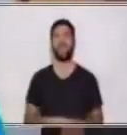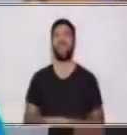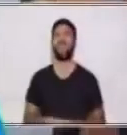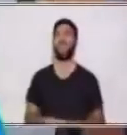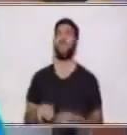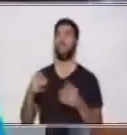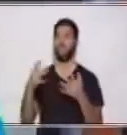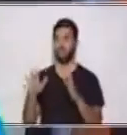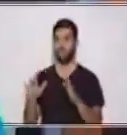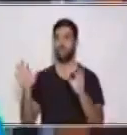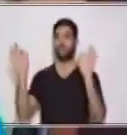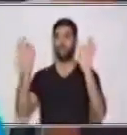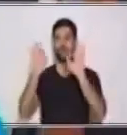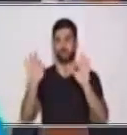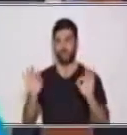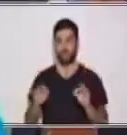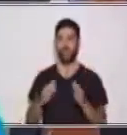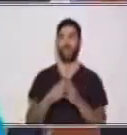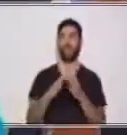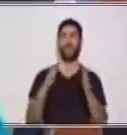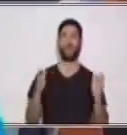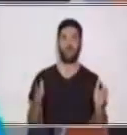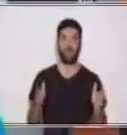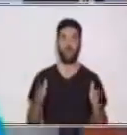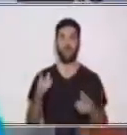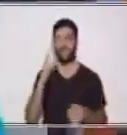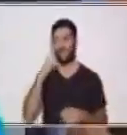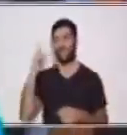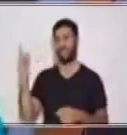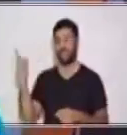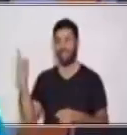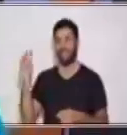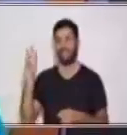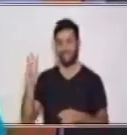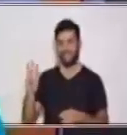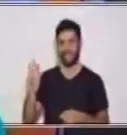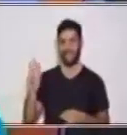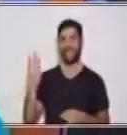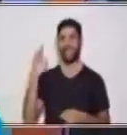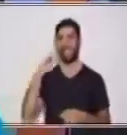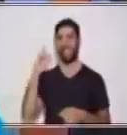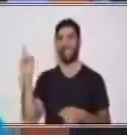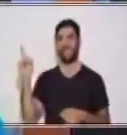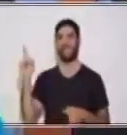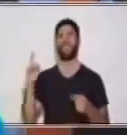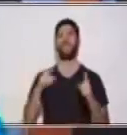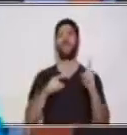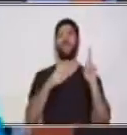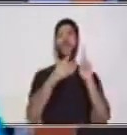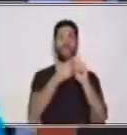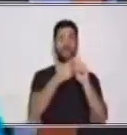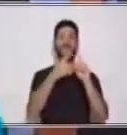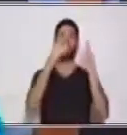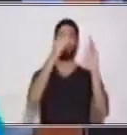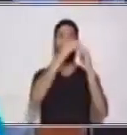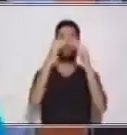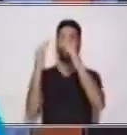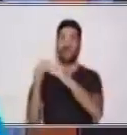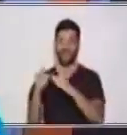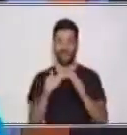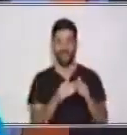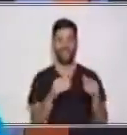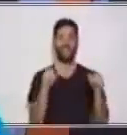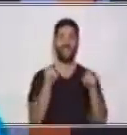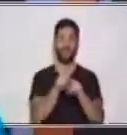La forma general son estos tres: el equilátero de tres lados iguales,